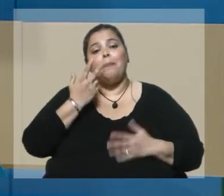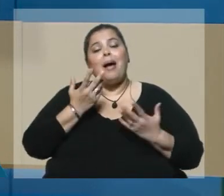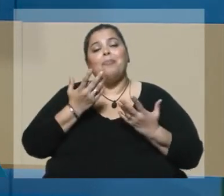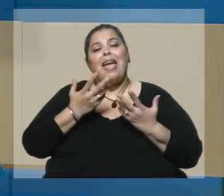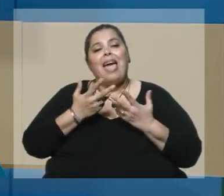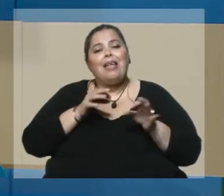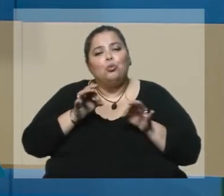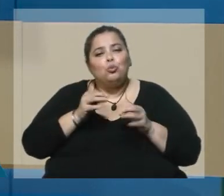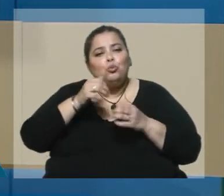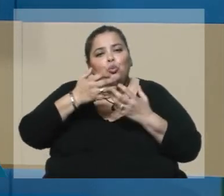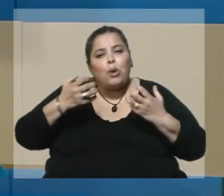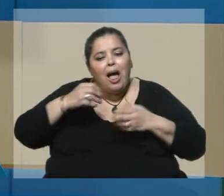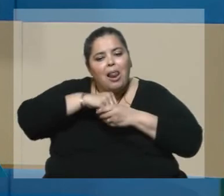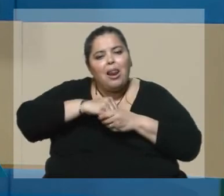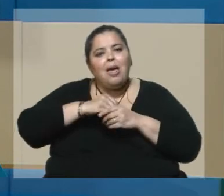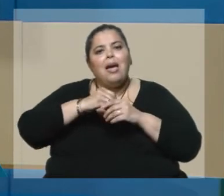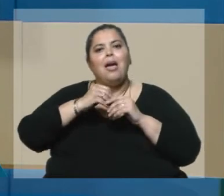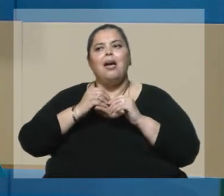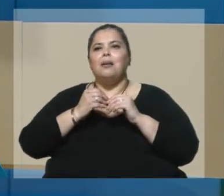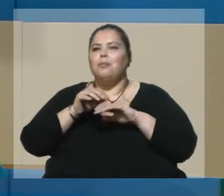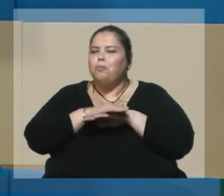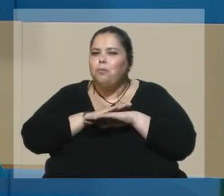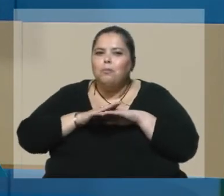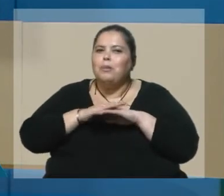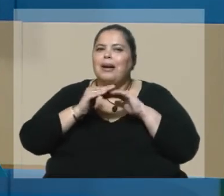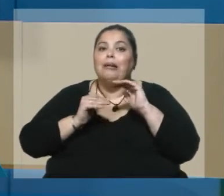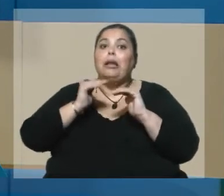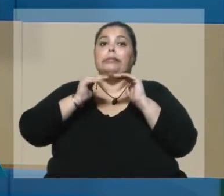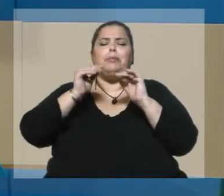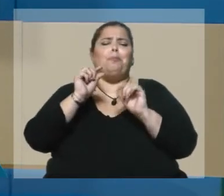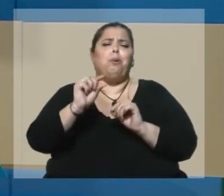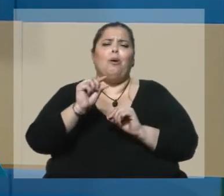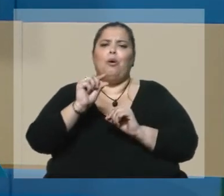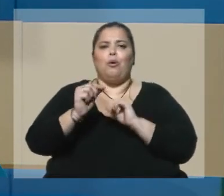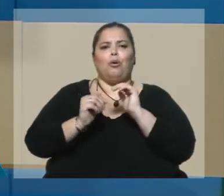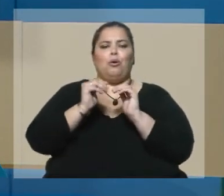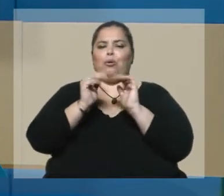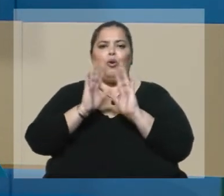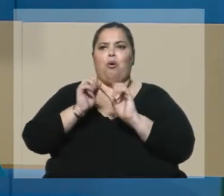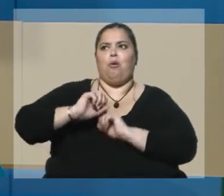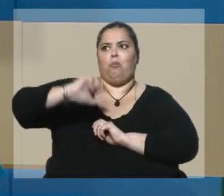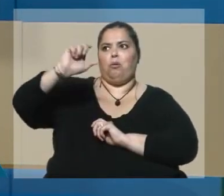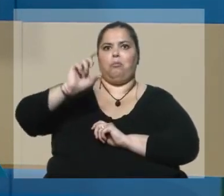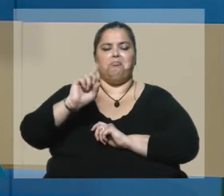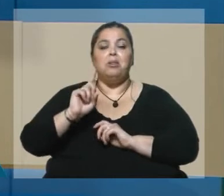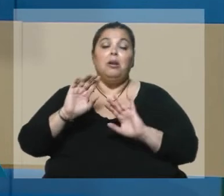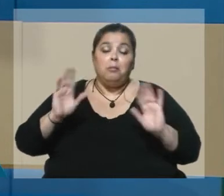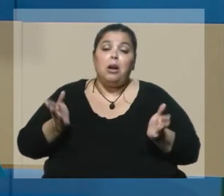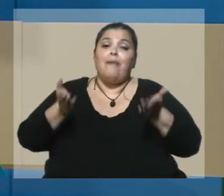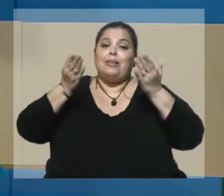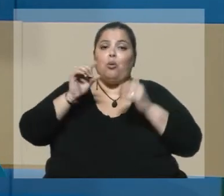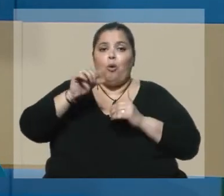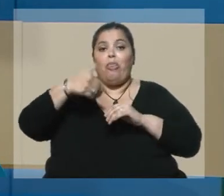bajo crecimiento de este ha estado ha rebotado medianamente de forma razonable después de la pandemia también por los